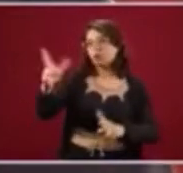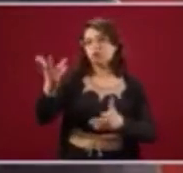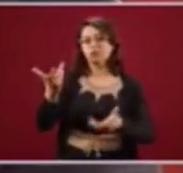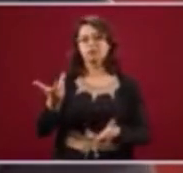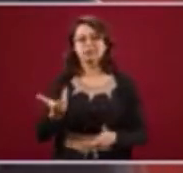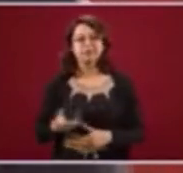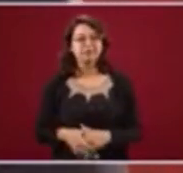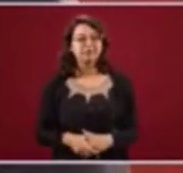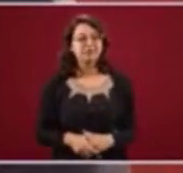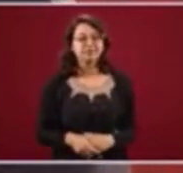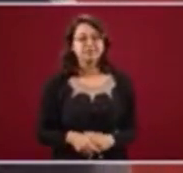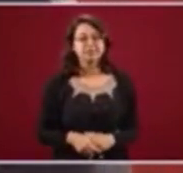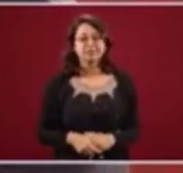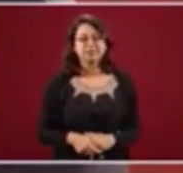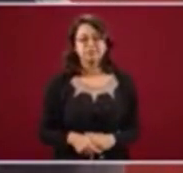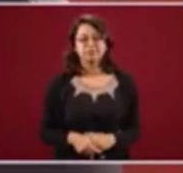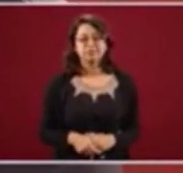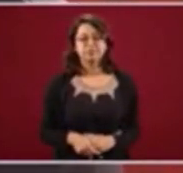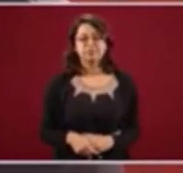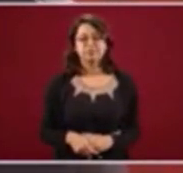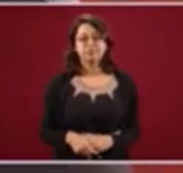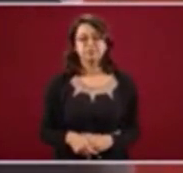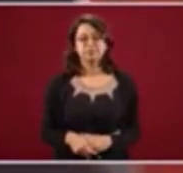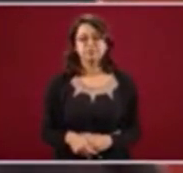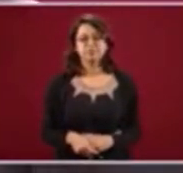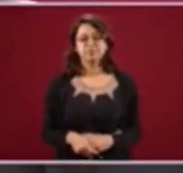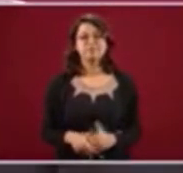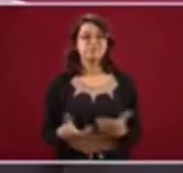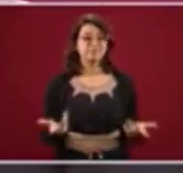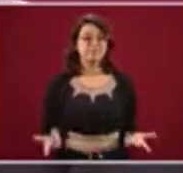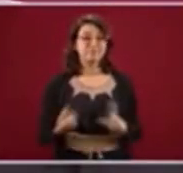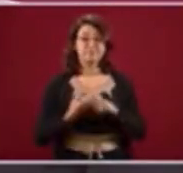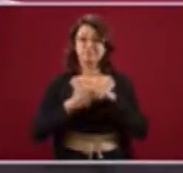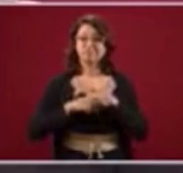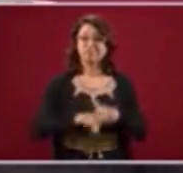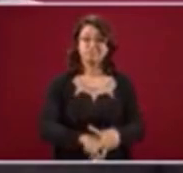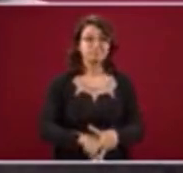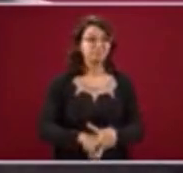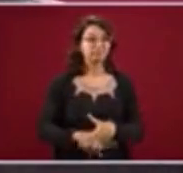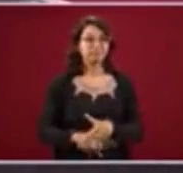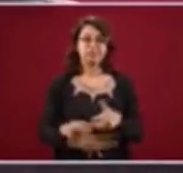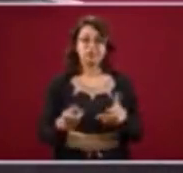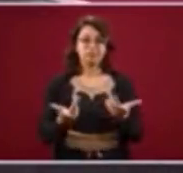Se estableció el sistema monárquico. Y luego